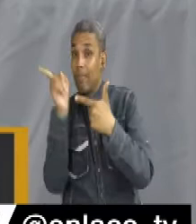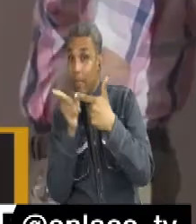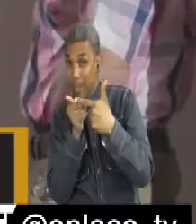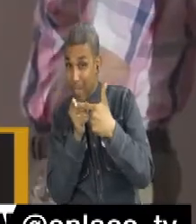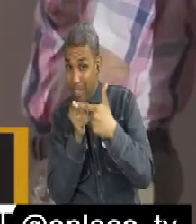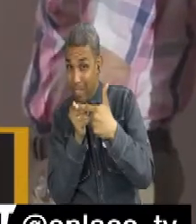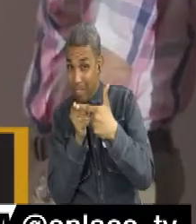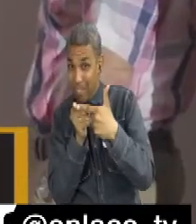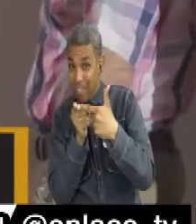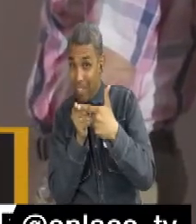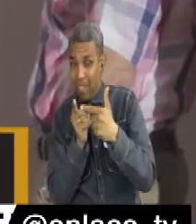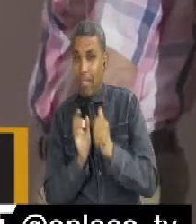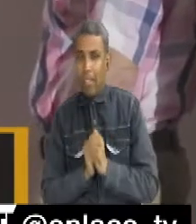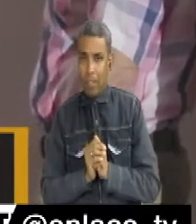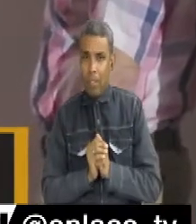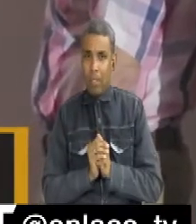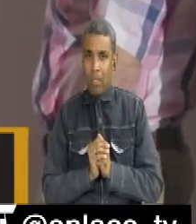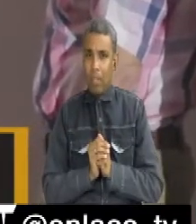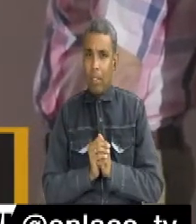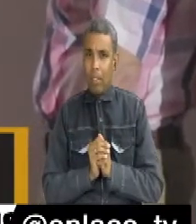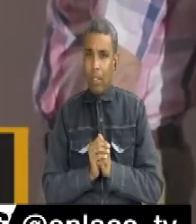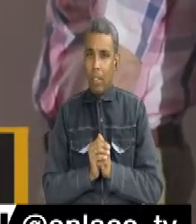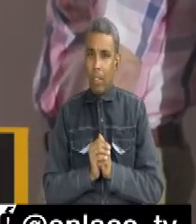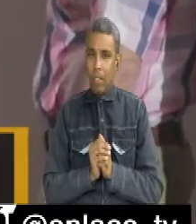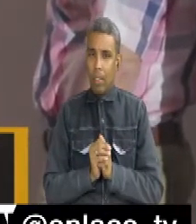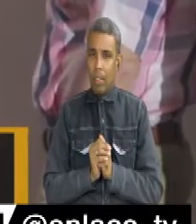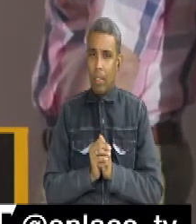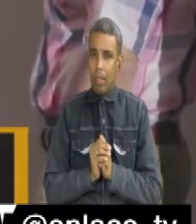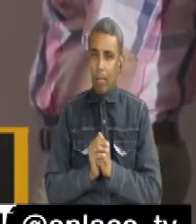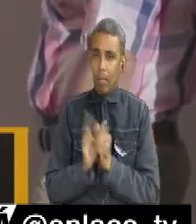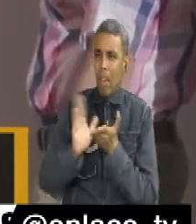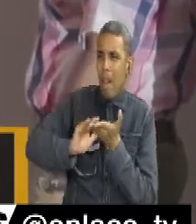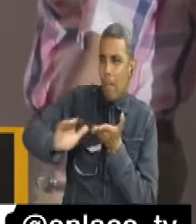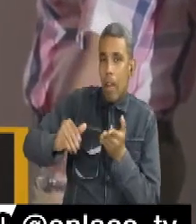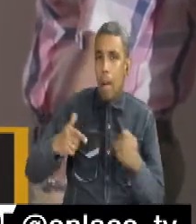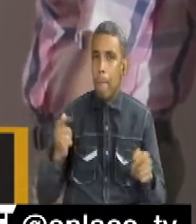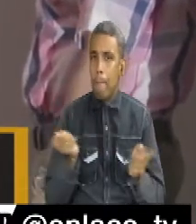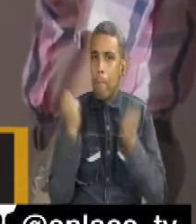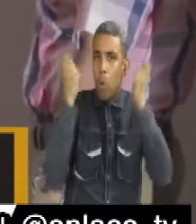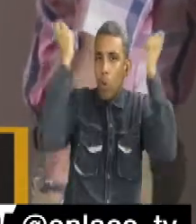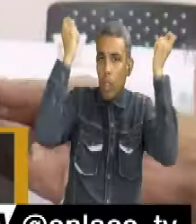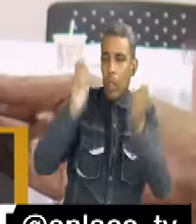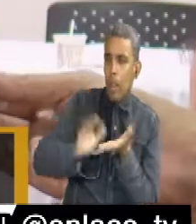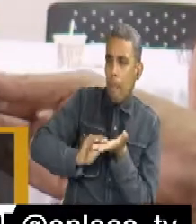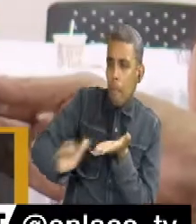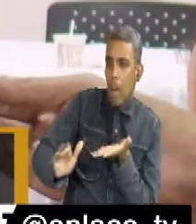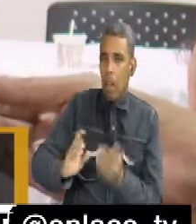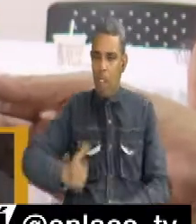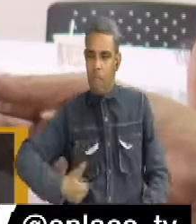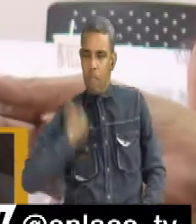solicitud para el permiso lo deben hacer directamente en la oficina de planeación.